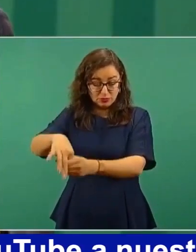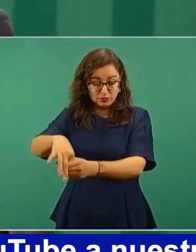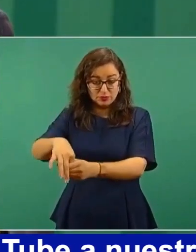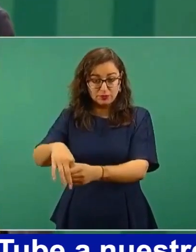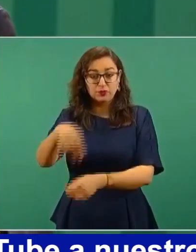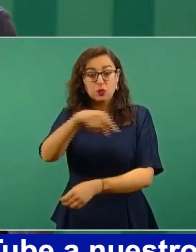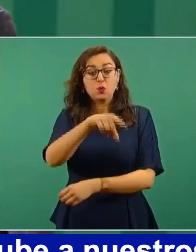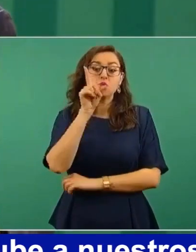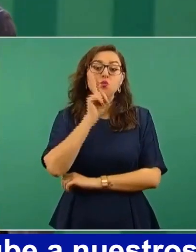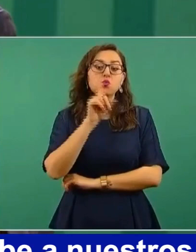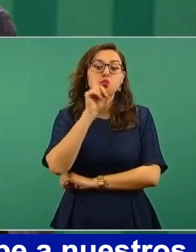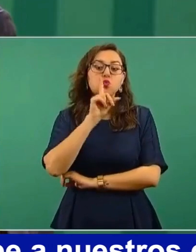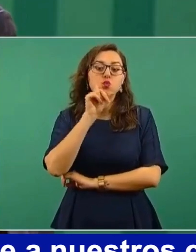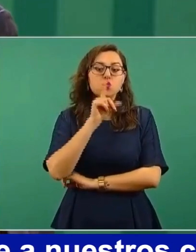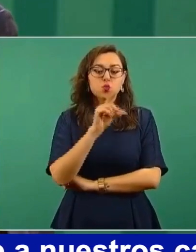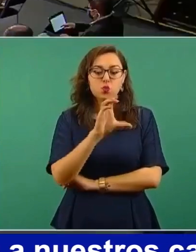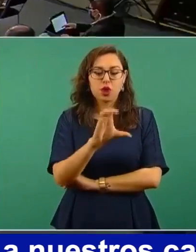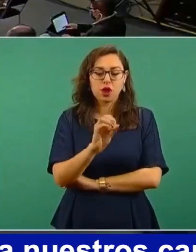Covarrubias,